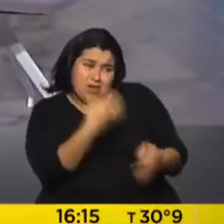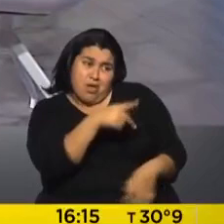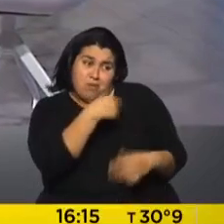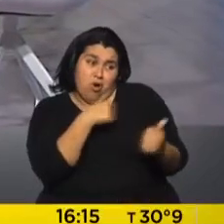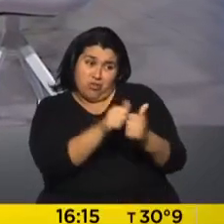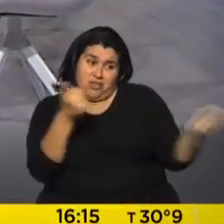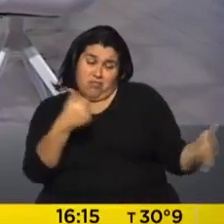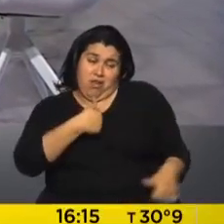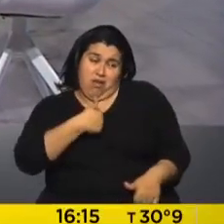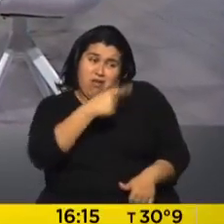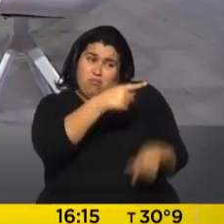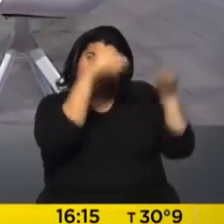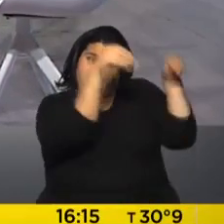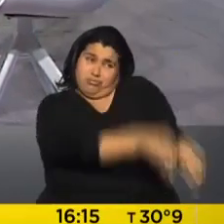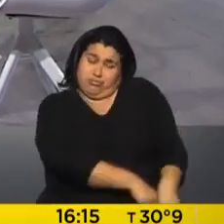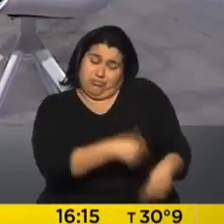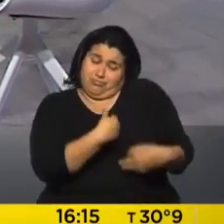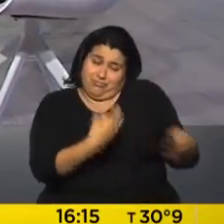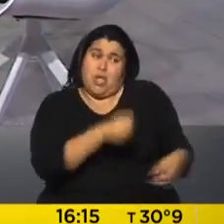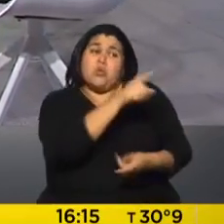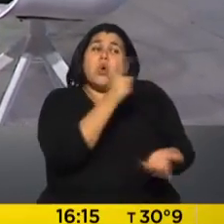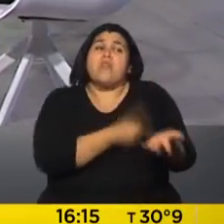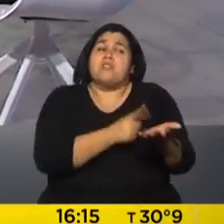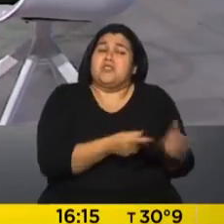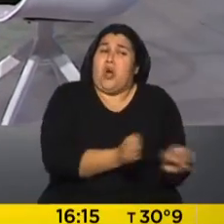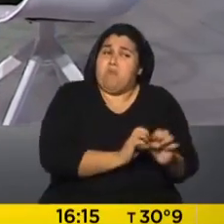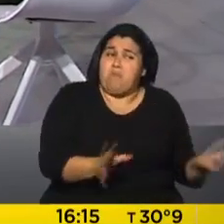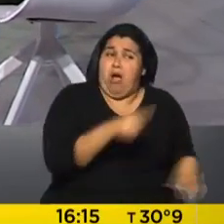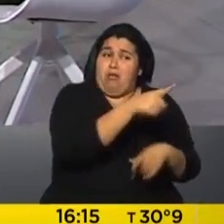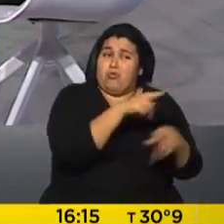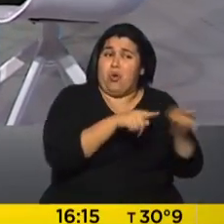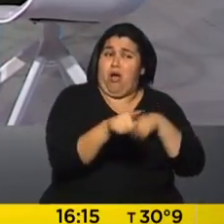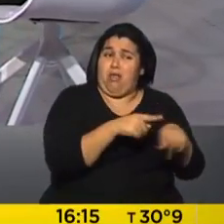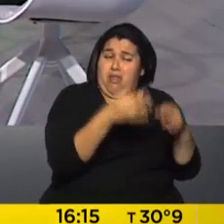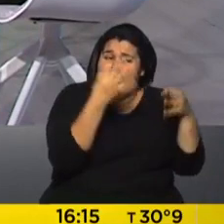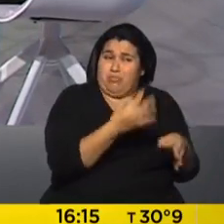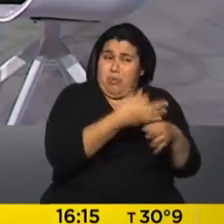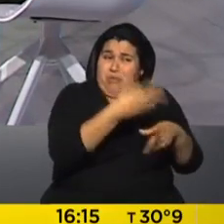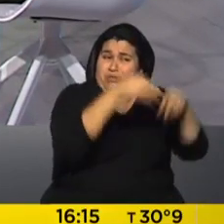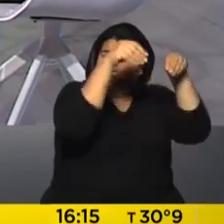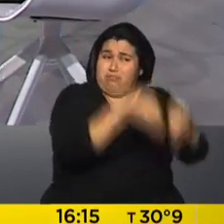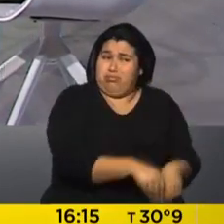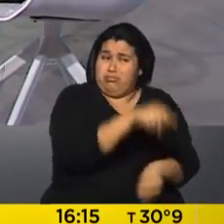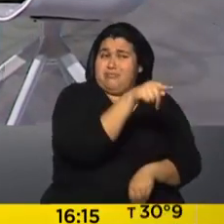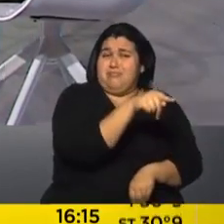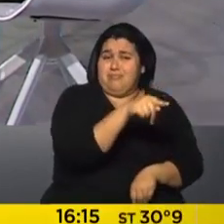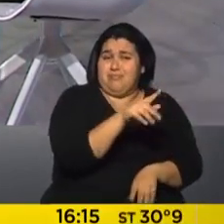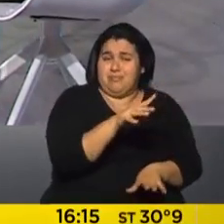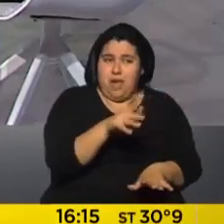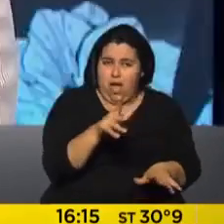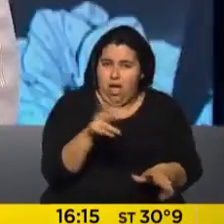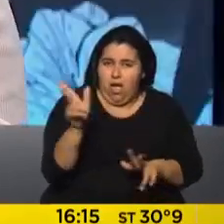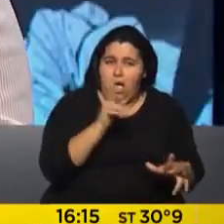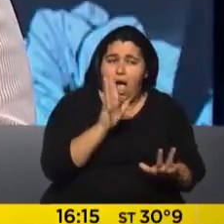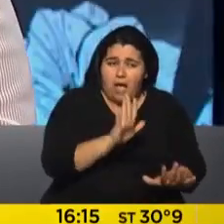te separás... es la peor decisión que vas a tomar en tu vida, porque tu carrera se va a ir a pique. Es lo que te querían eso hacer creer. Eso me decía. ¿No? Claro. Eso